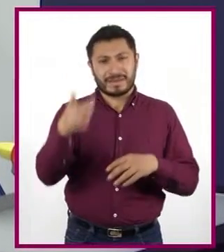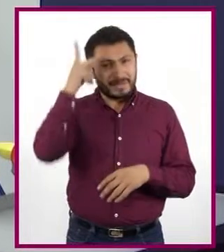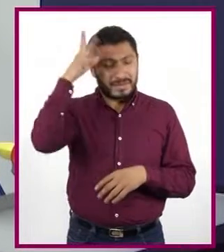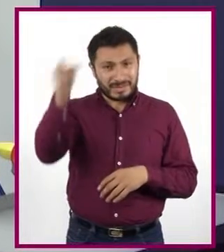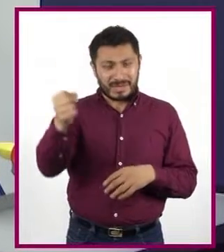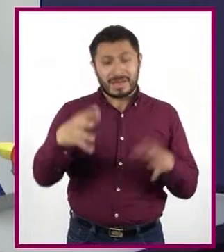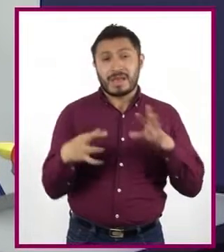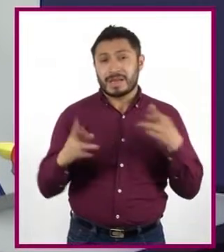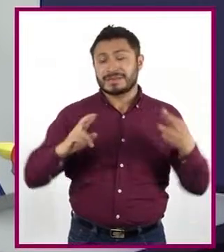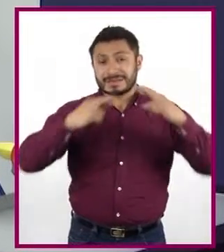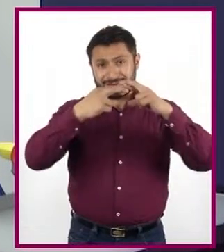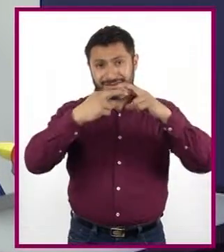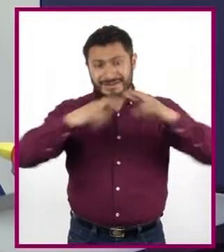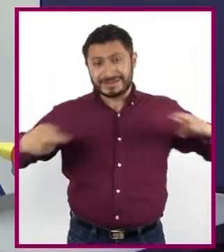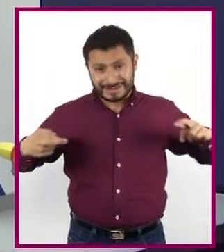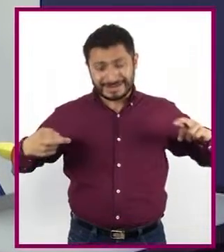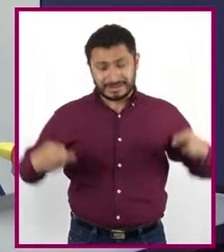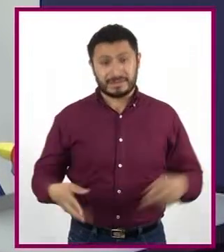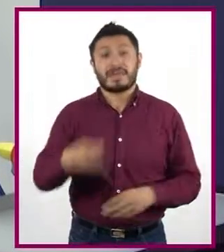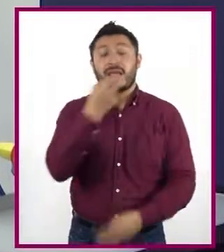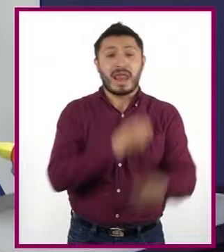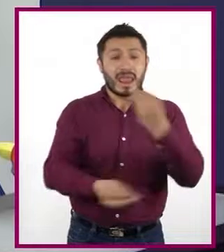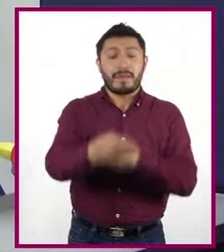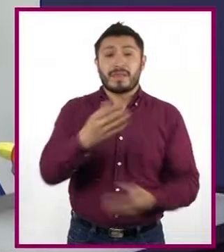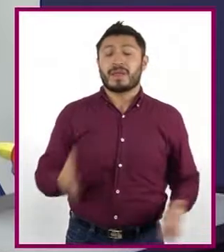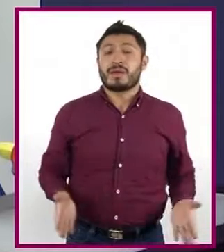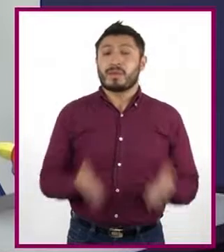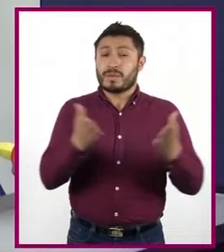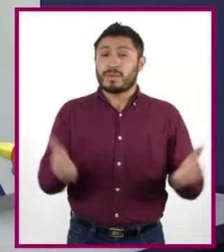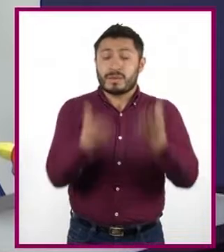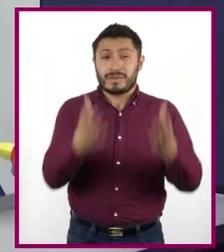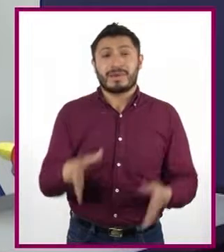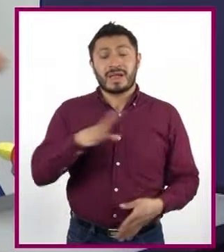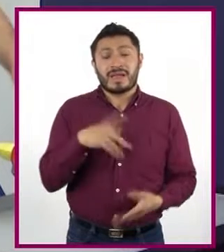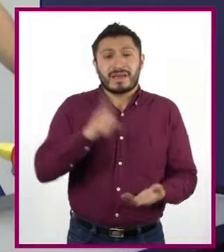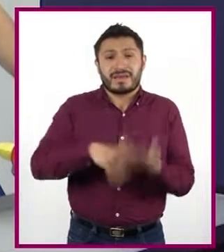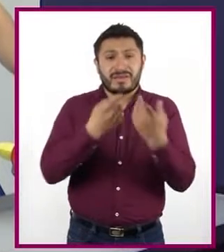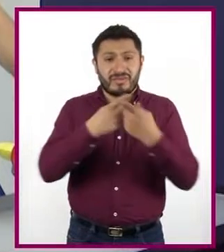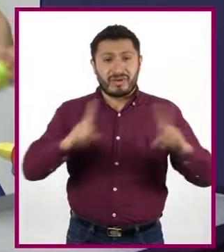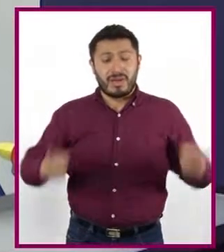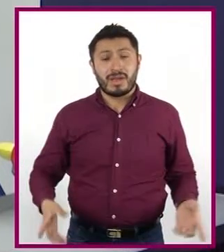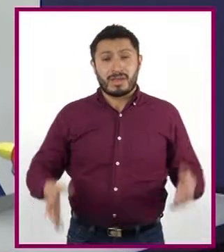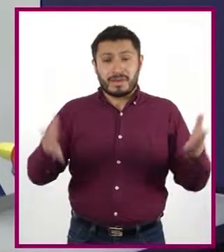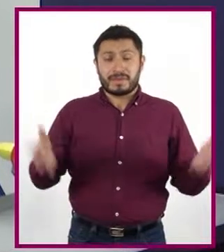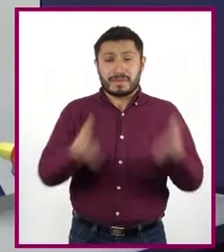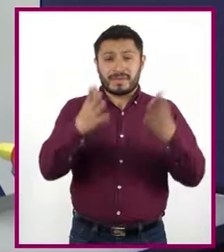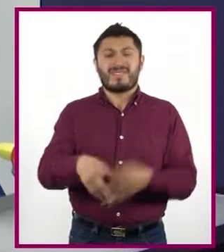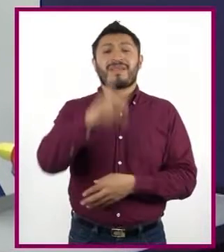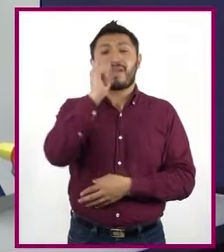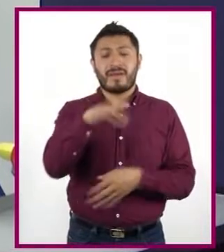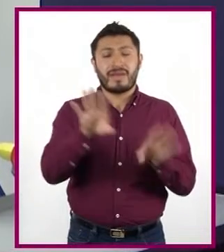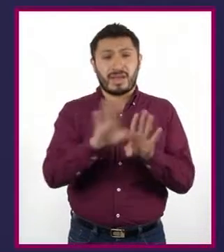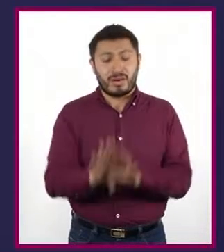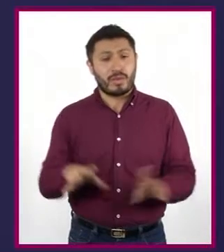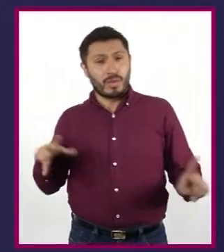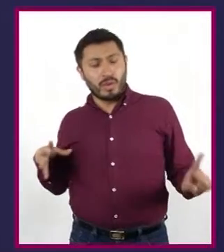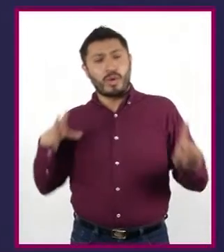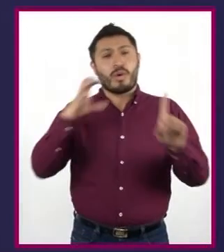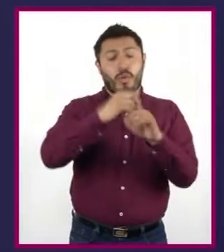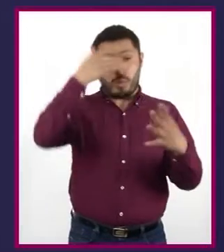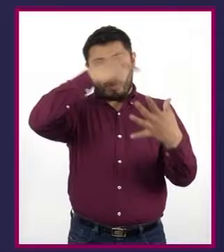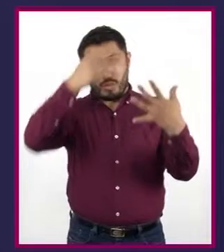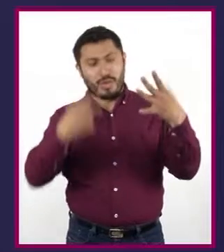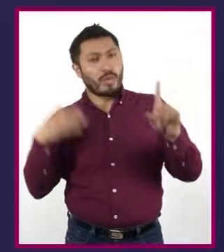relacionados entre sí. La alimentación sostenible es parte del desarrollo sostenible, el cual se refiere a poder alcanzar los objetivos